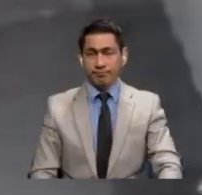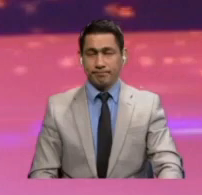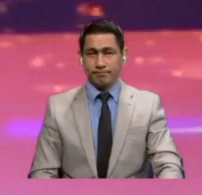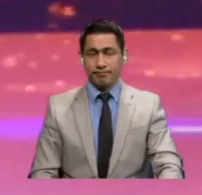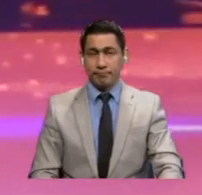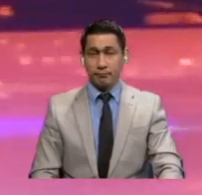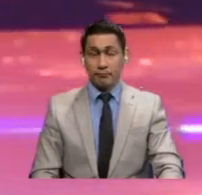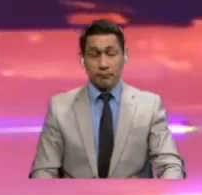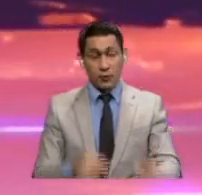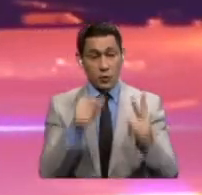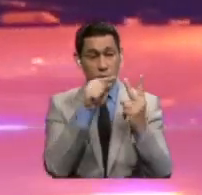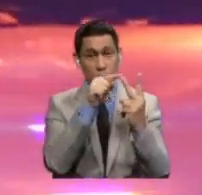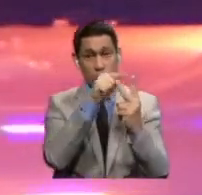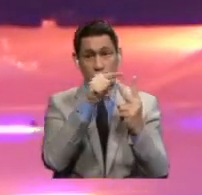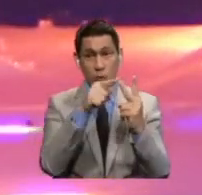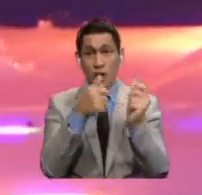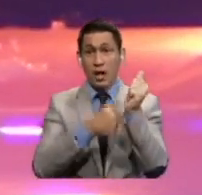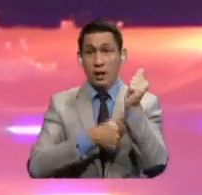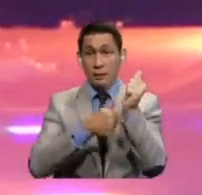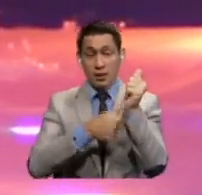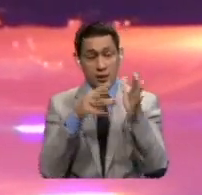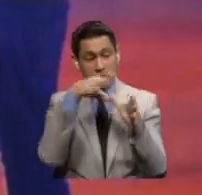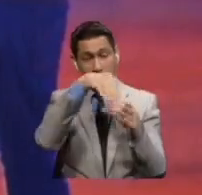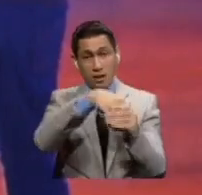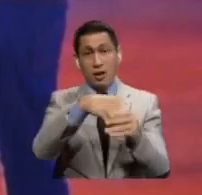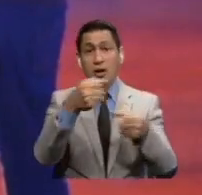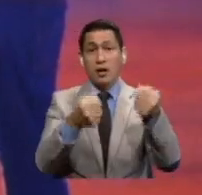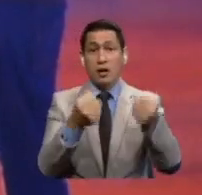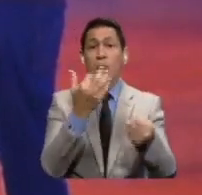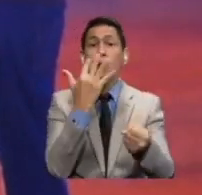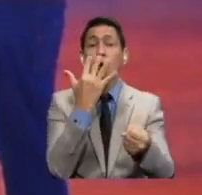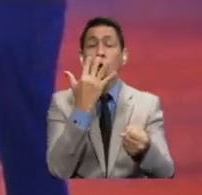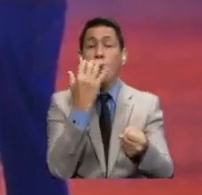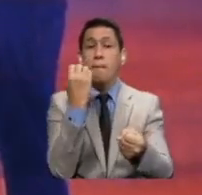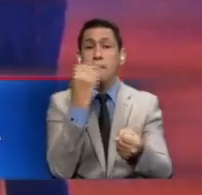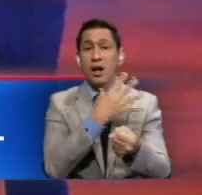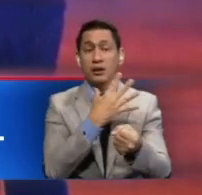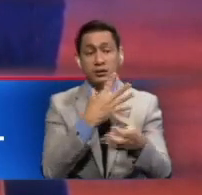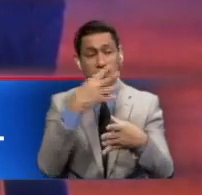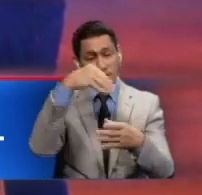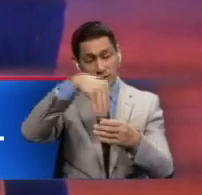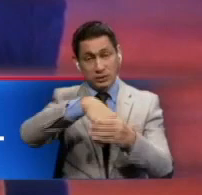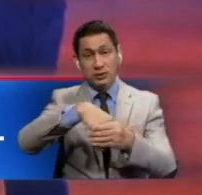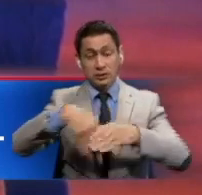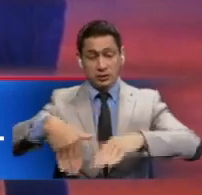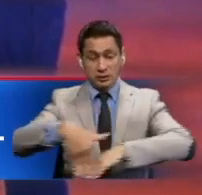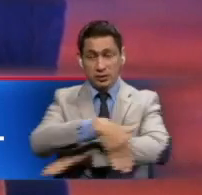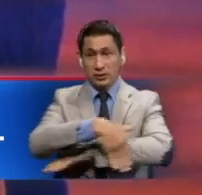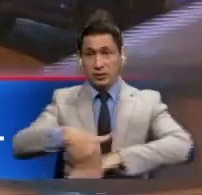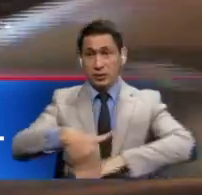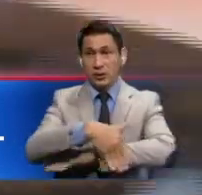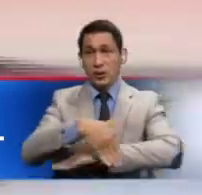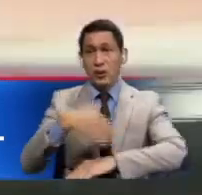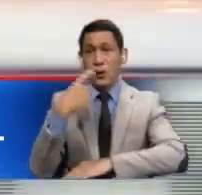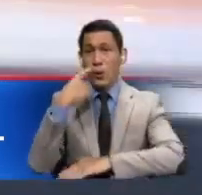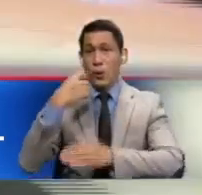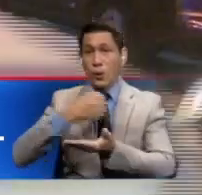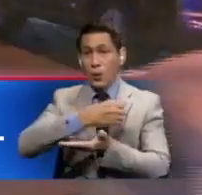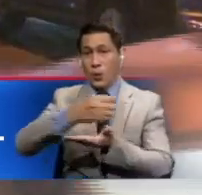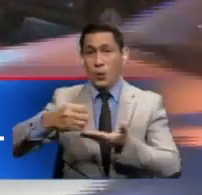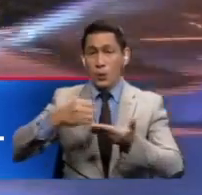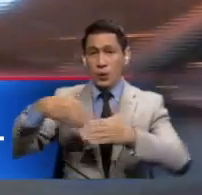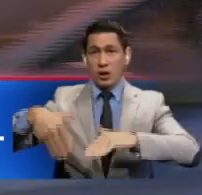Los dos hermanos se movilizaban en una camioneta blanca de alta gama por el sector de las calles El Oro y Argüelles, donde